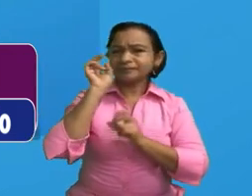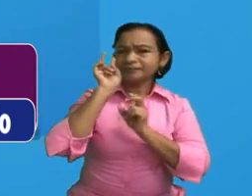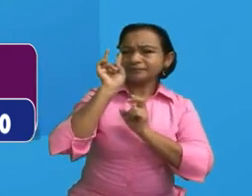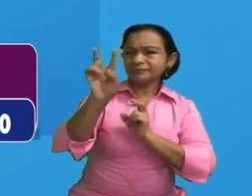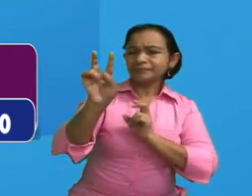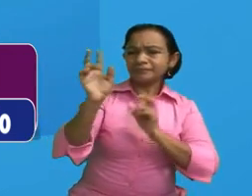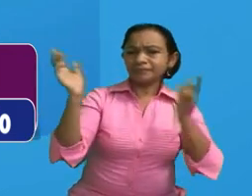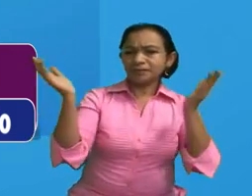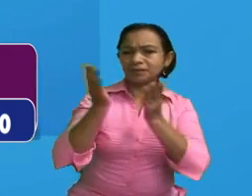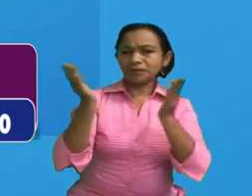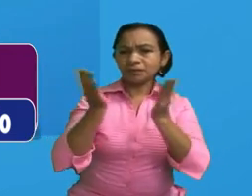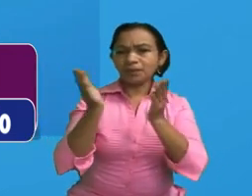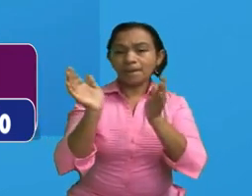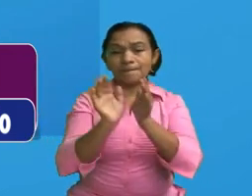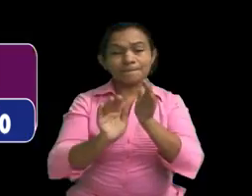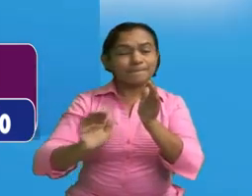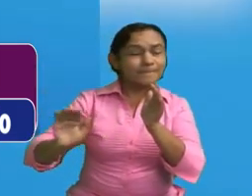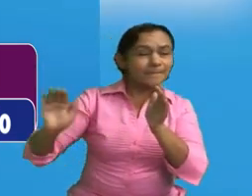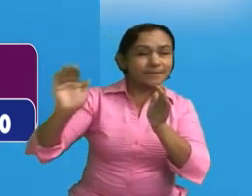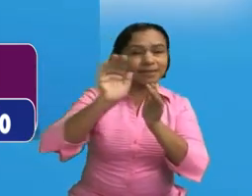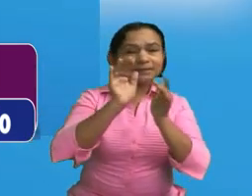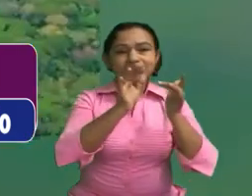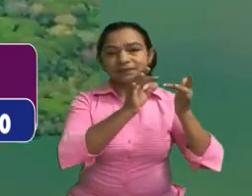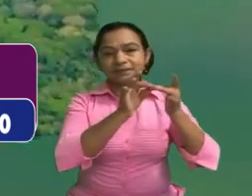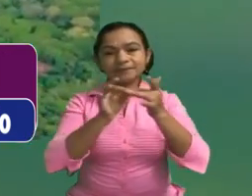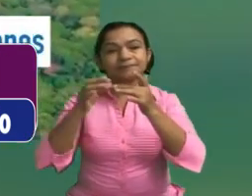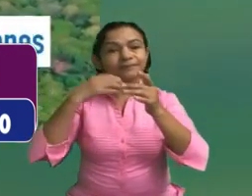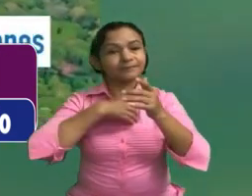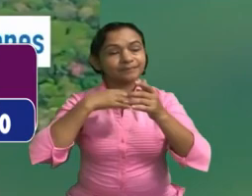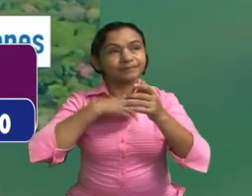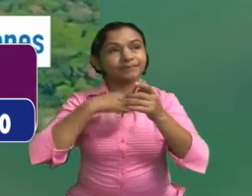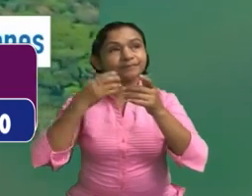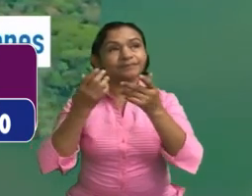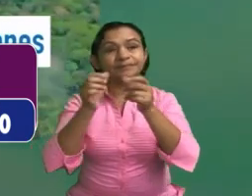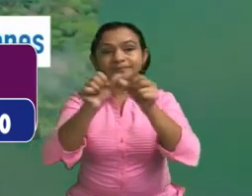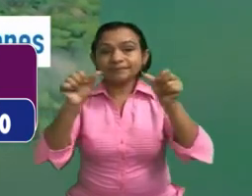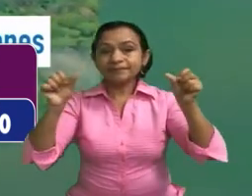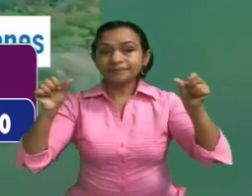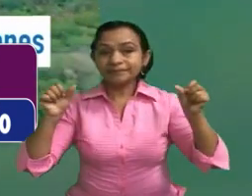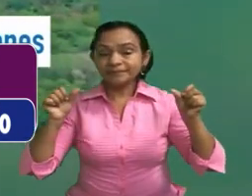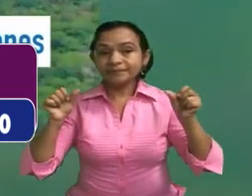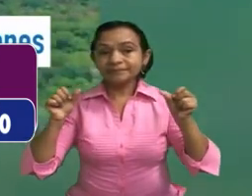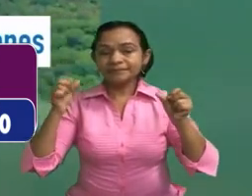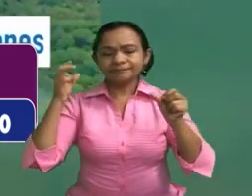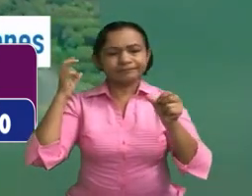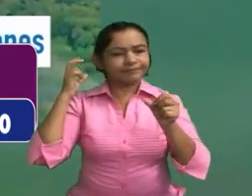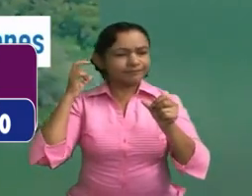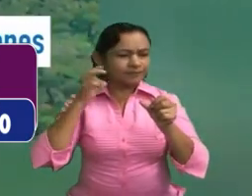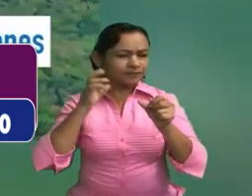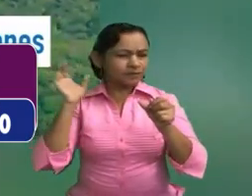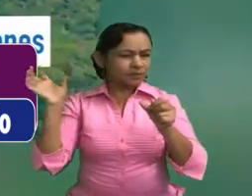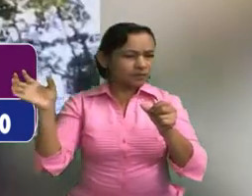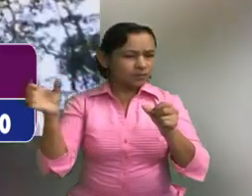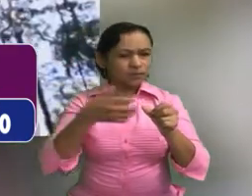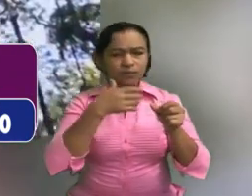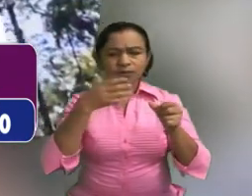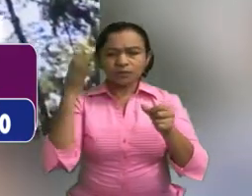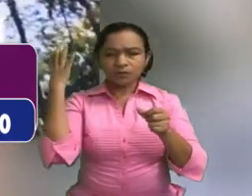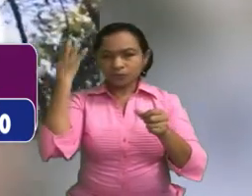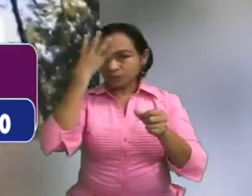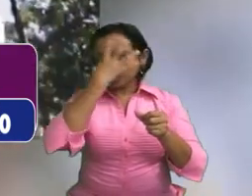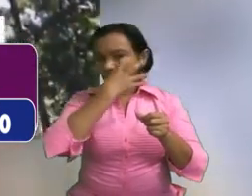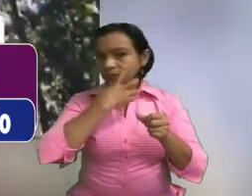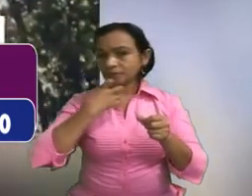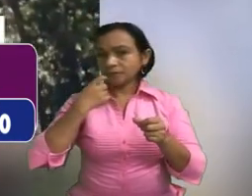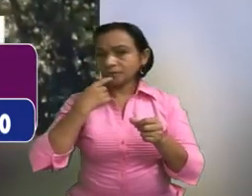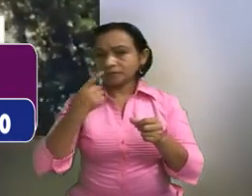las especies, digamos, más emblemáticas de la biosfera. Tenemos el jaguar, que es único, un corredor lindísimo, que es